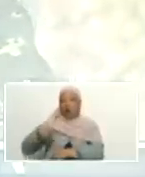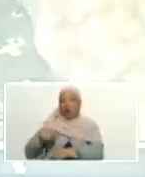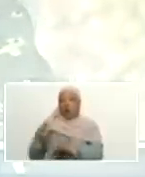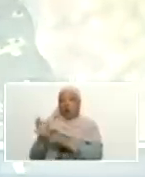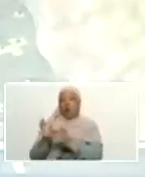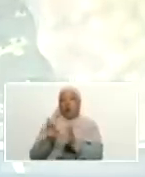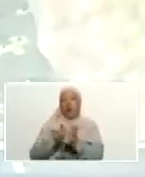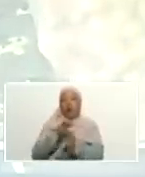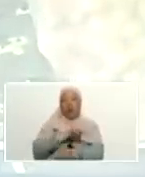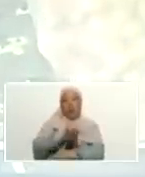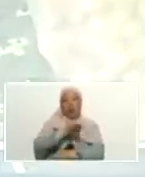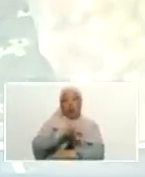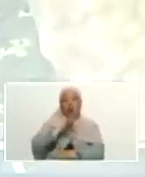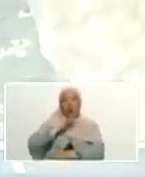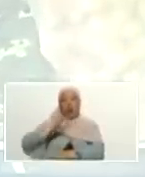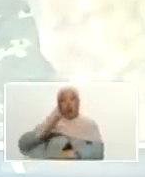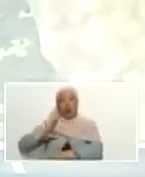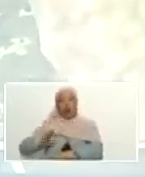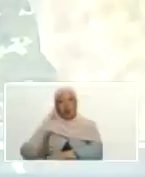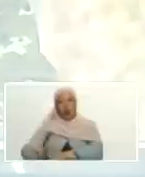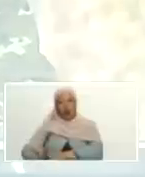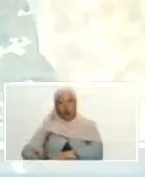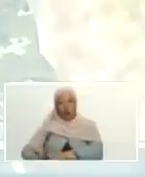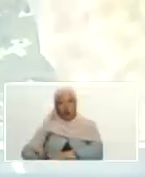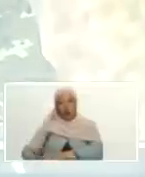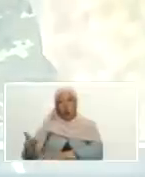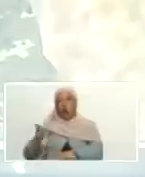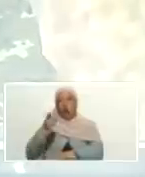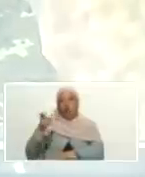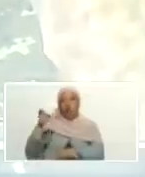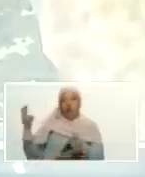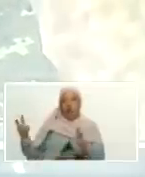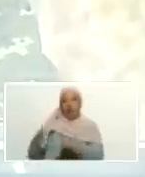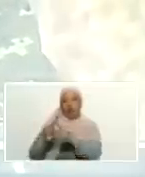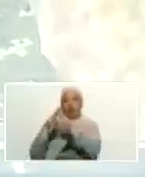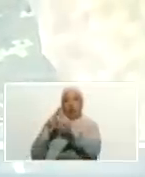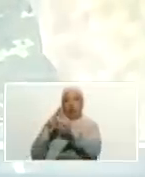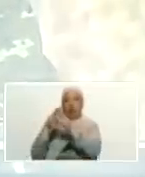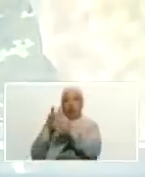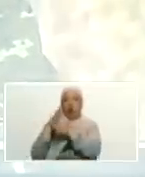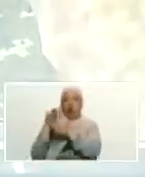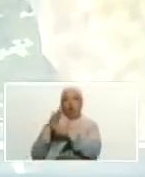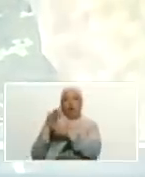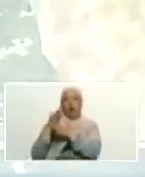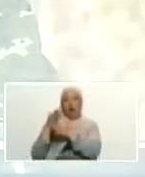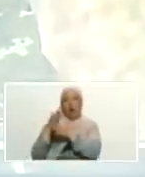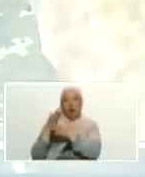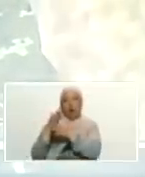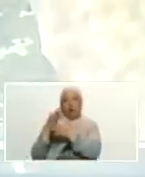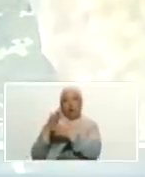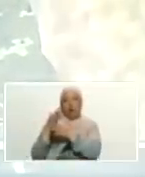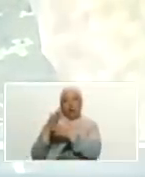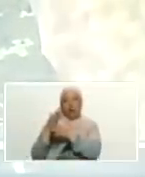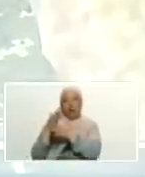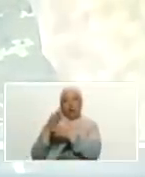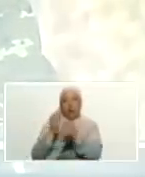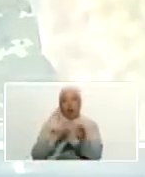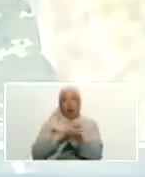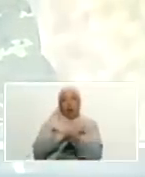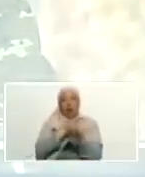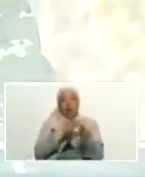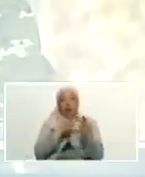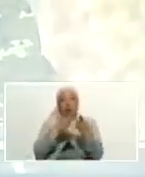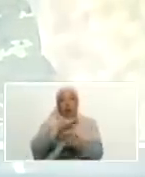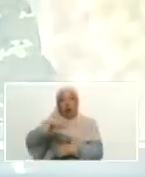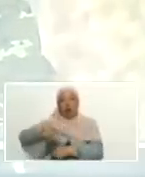Jesucristo. Buscarlos, encontrarlos, compartirlos, y que la palabra de